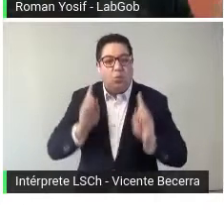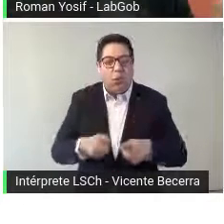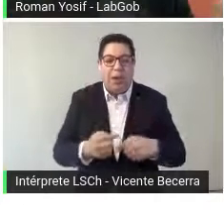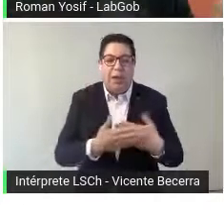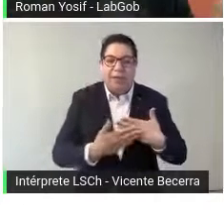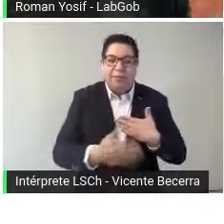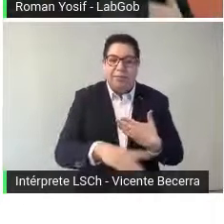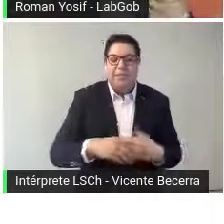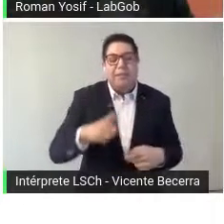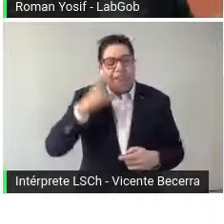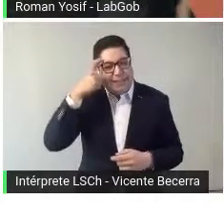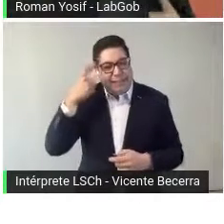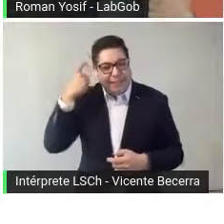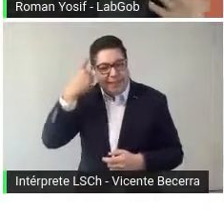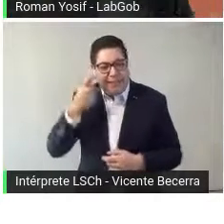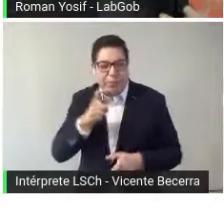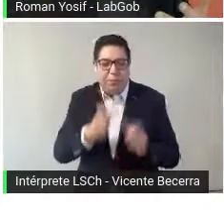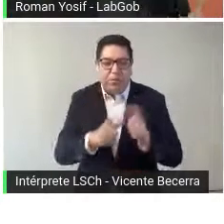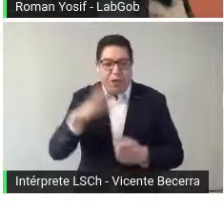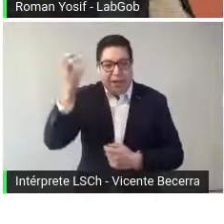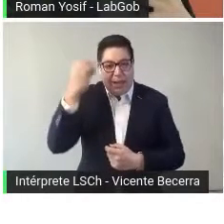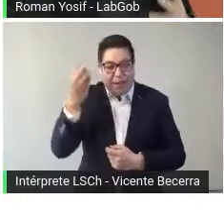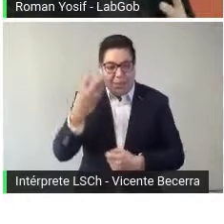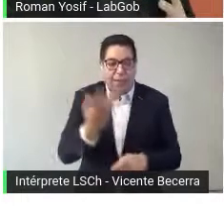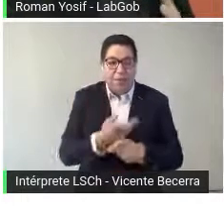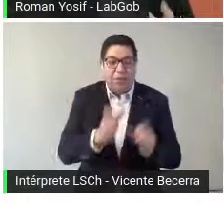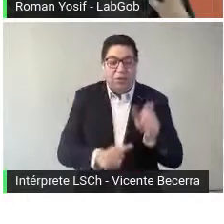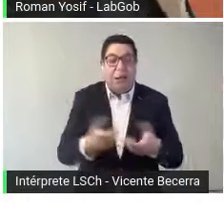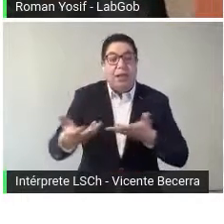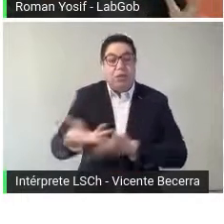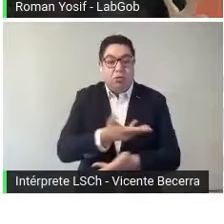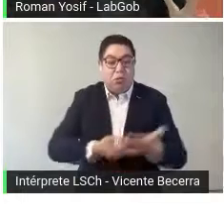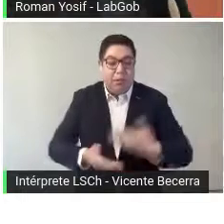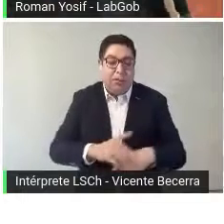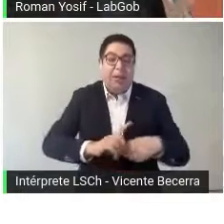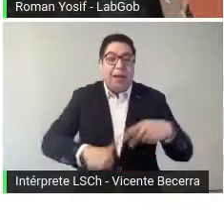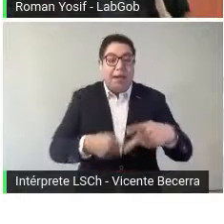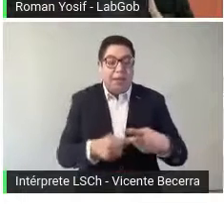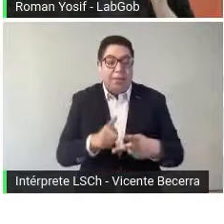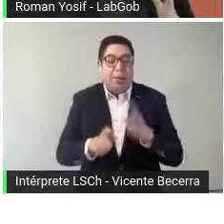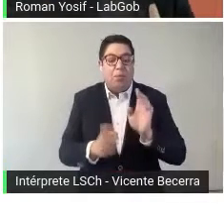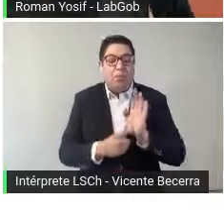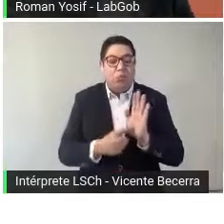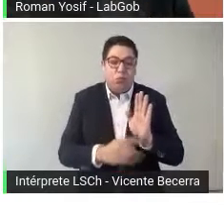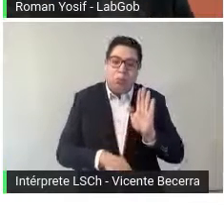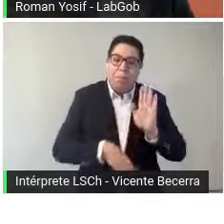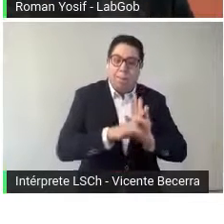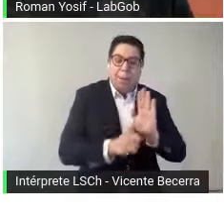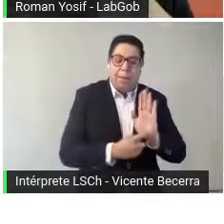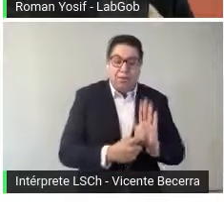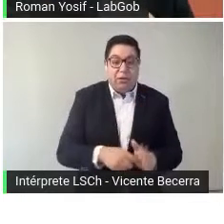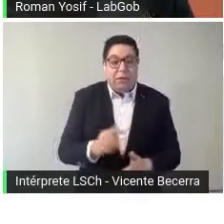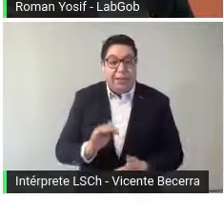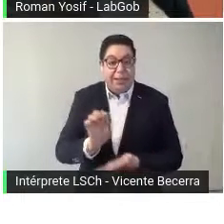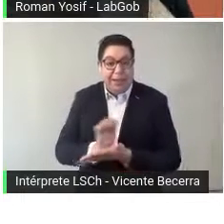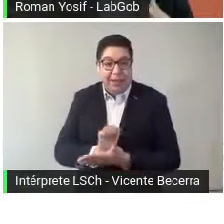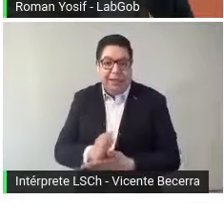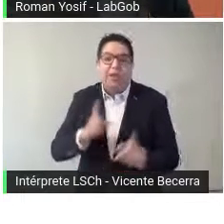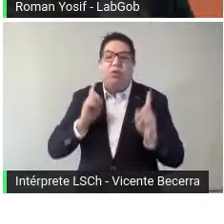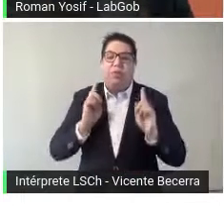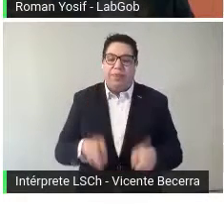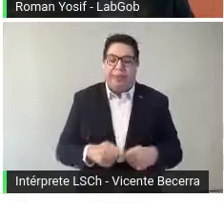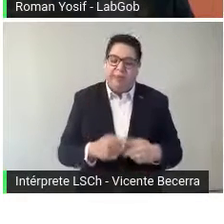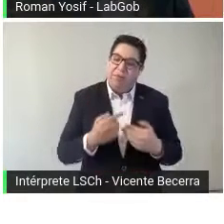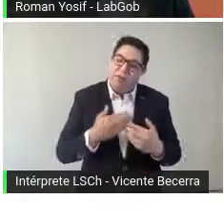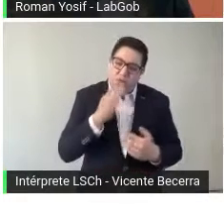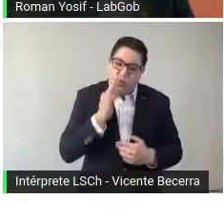para reflexionar, para aprender, para compartir y sobre todo para proyectar el futuro del Estado en lo que viene con los